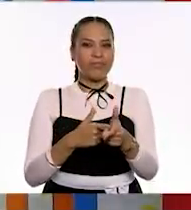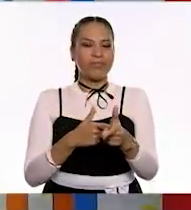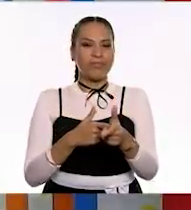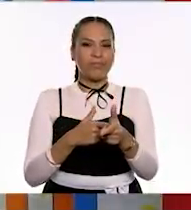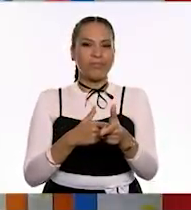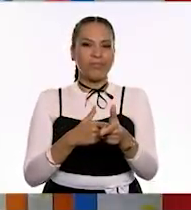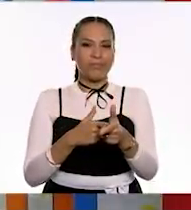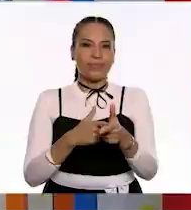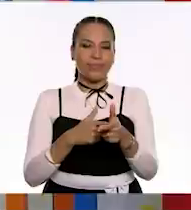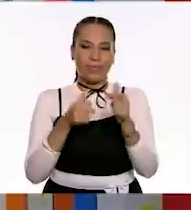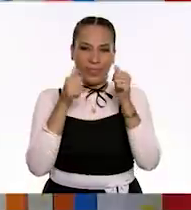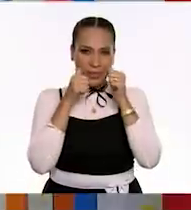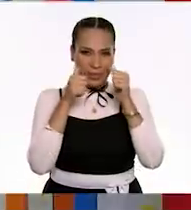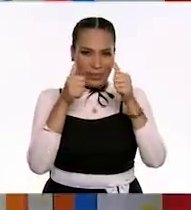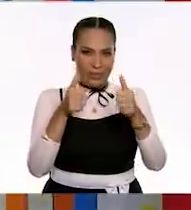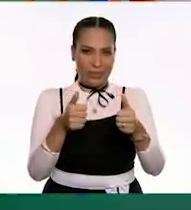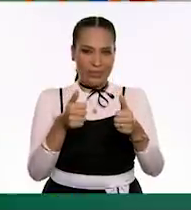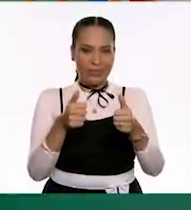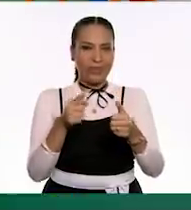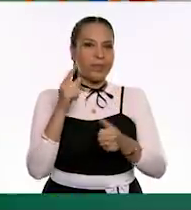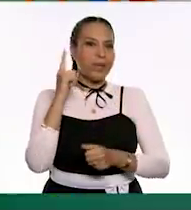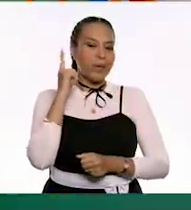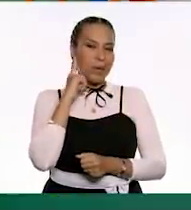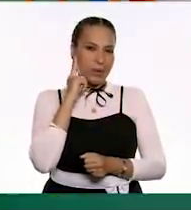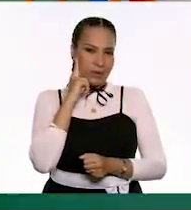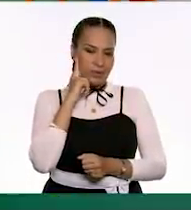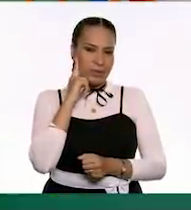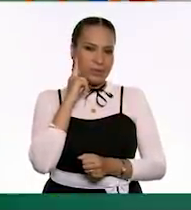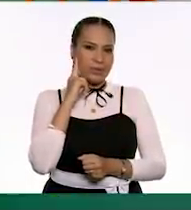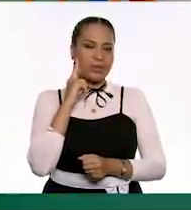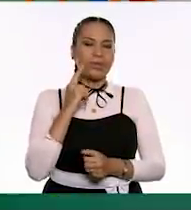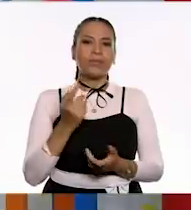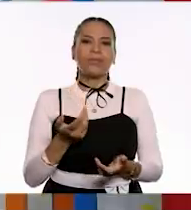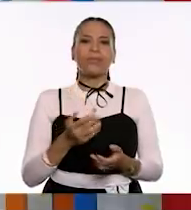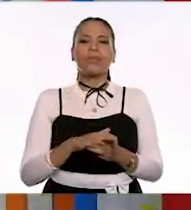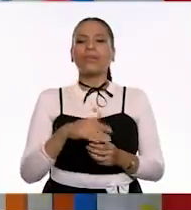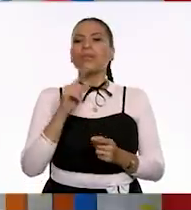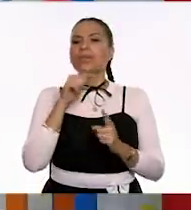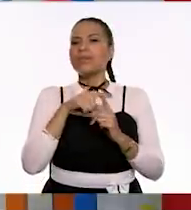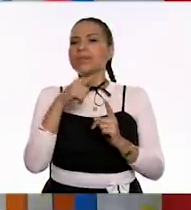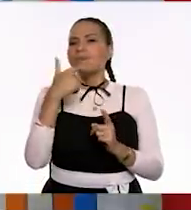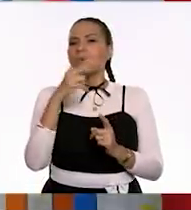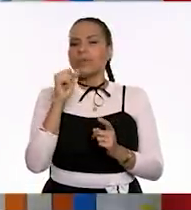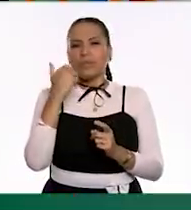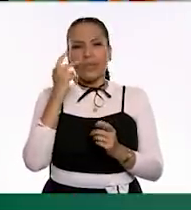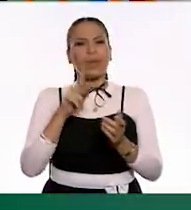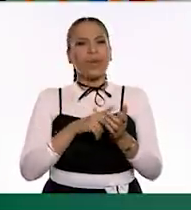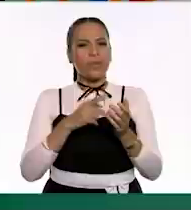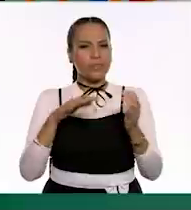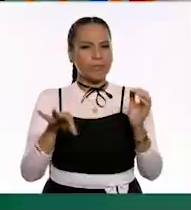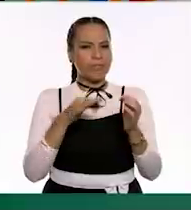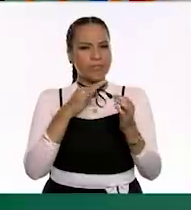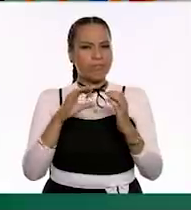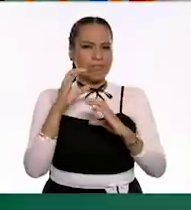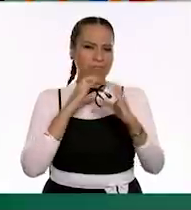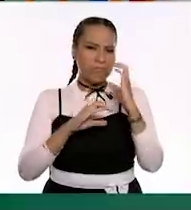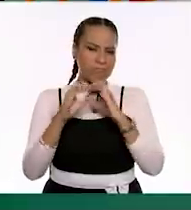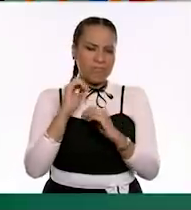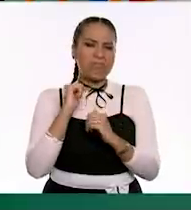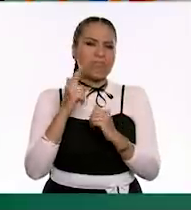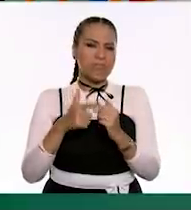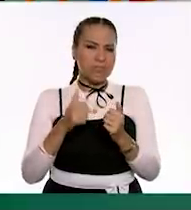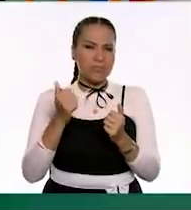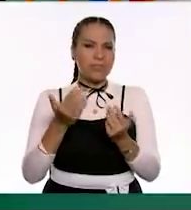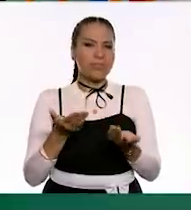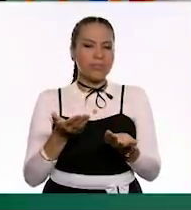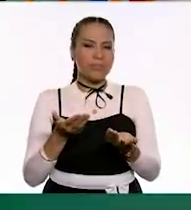nuestra atención del oído, ¿sale? Bien, Gus, ¿te gustaría interpretarnos una melodía, una canción